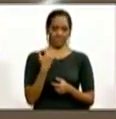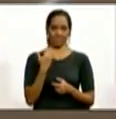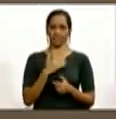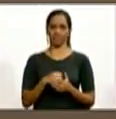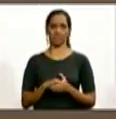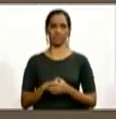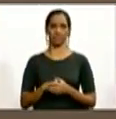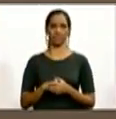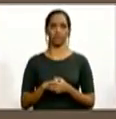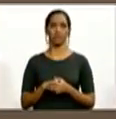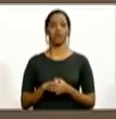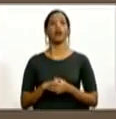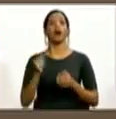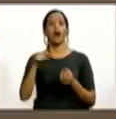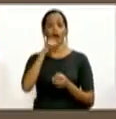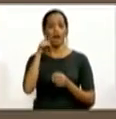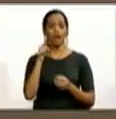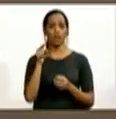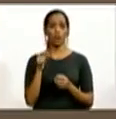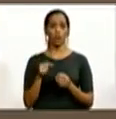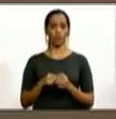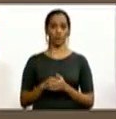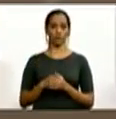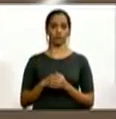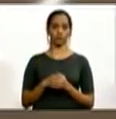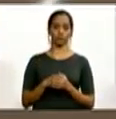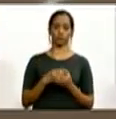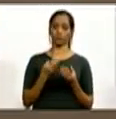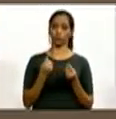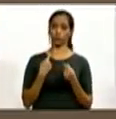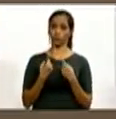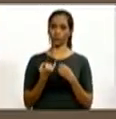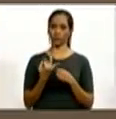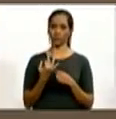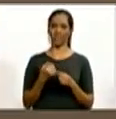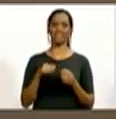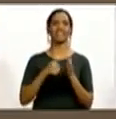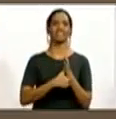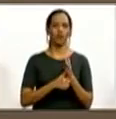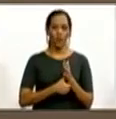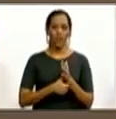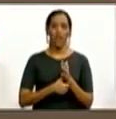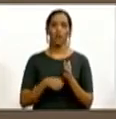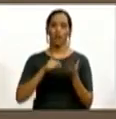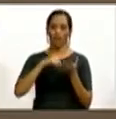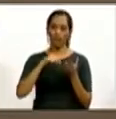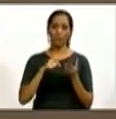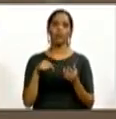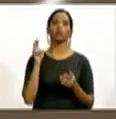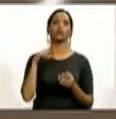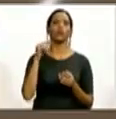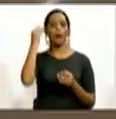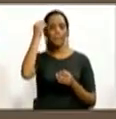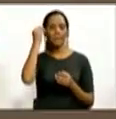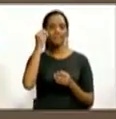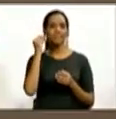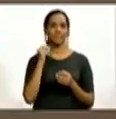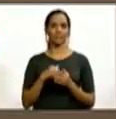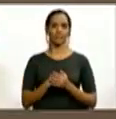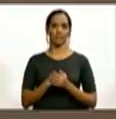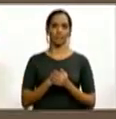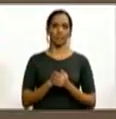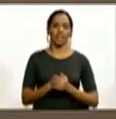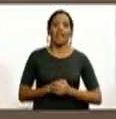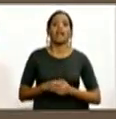Chamo. Arroba José Gon, muchos números. Esa cédula de identidad con la firma de Dante Rivas, nunca pensé que el imperio